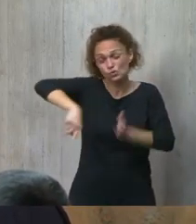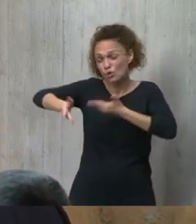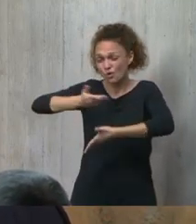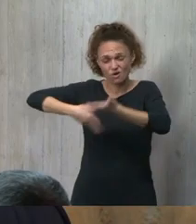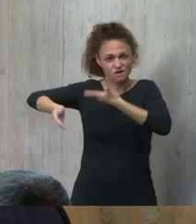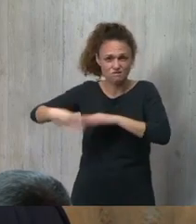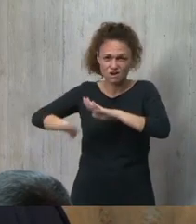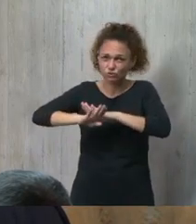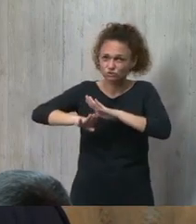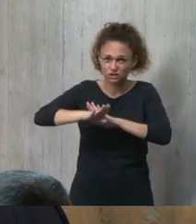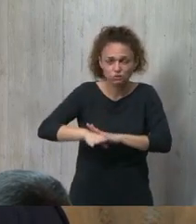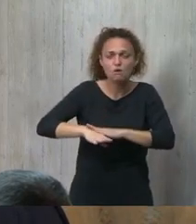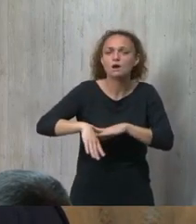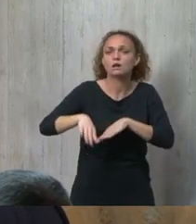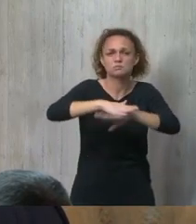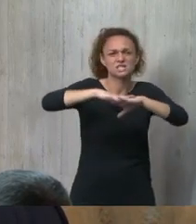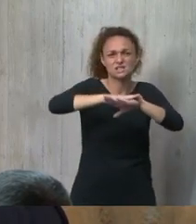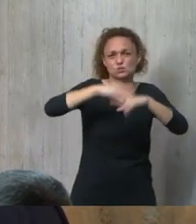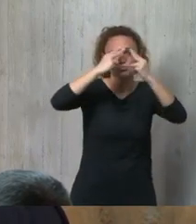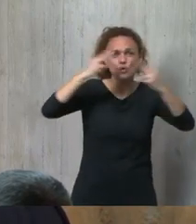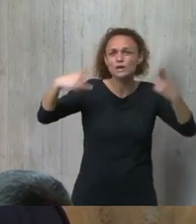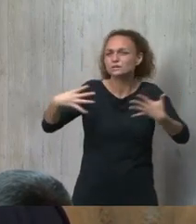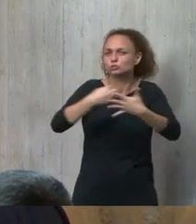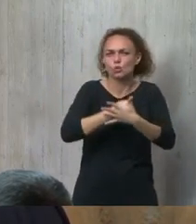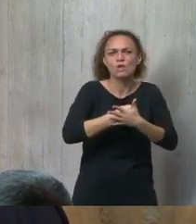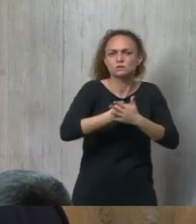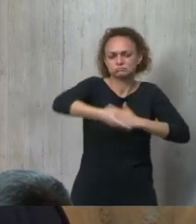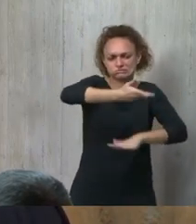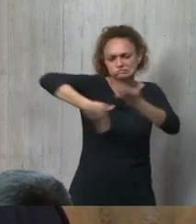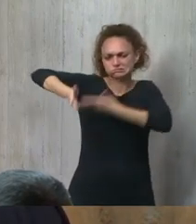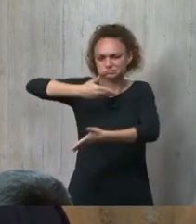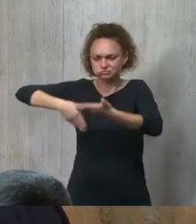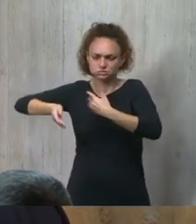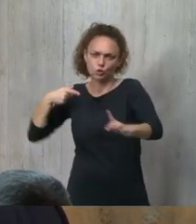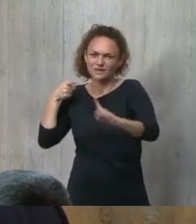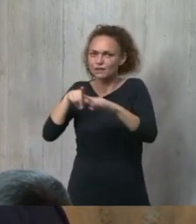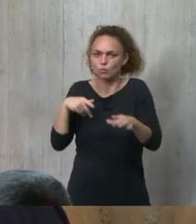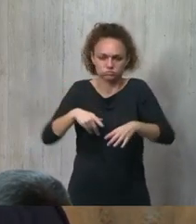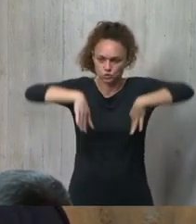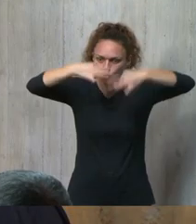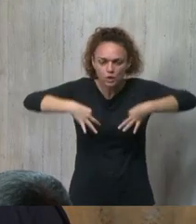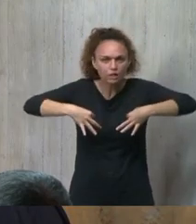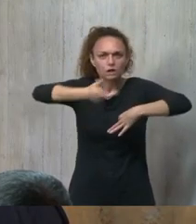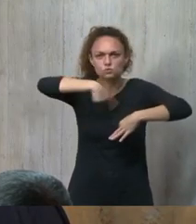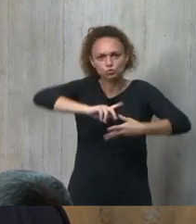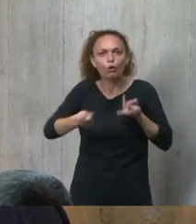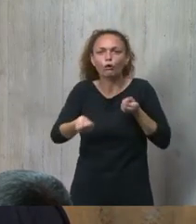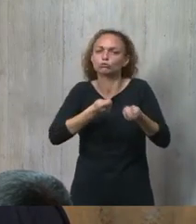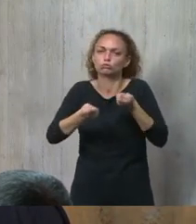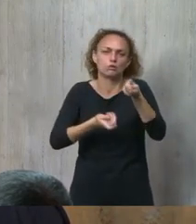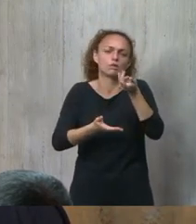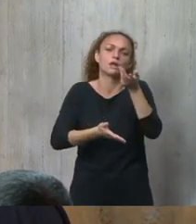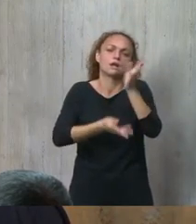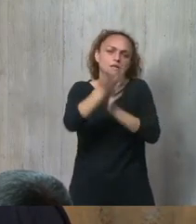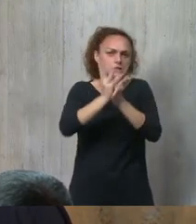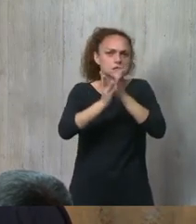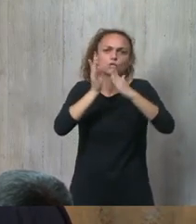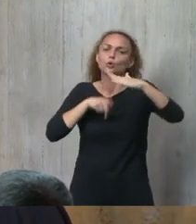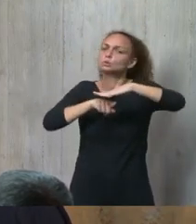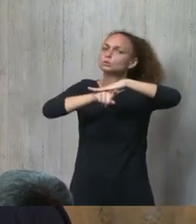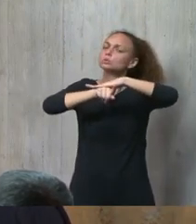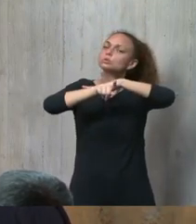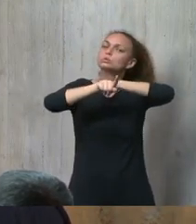con todas las administraciones públicas para garantizar que definitivamente avancemos en el control del incendio. Y